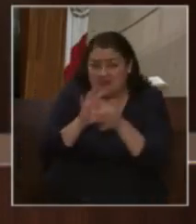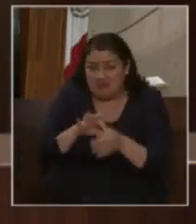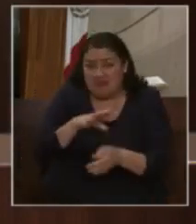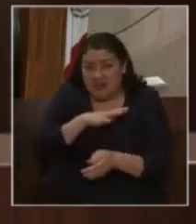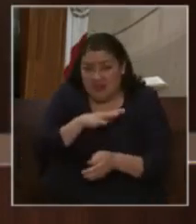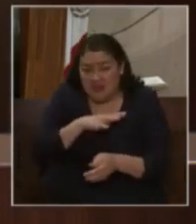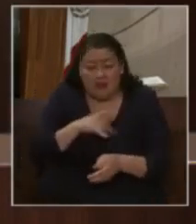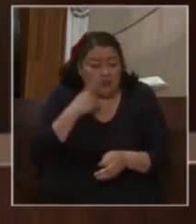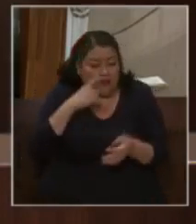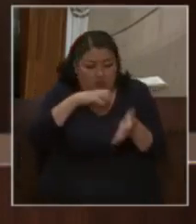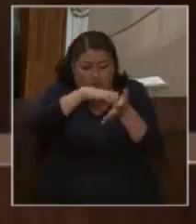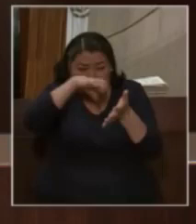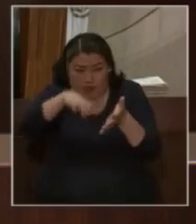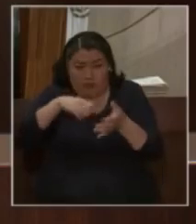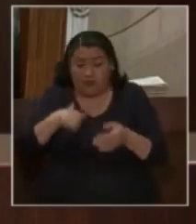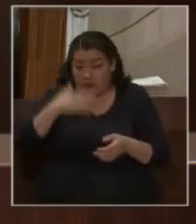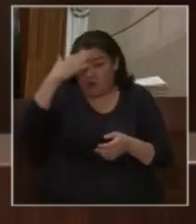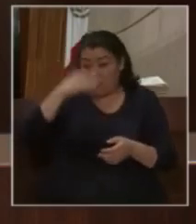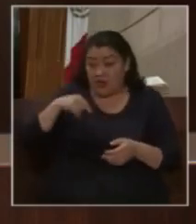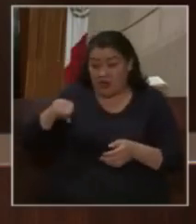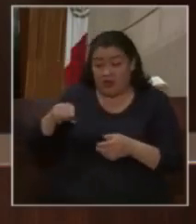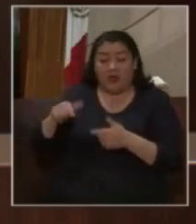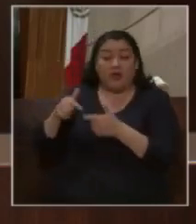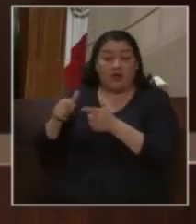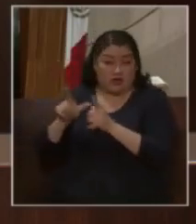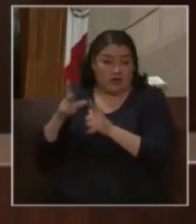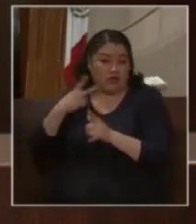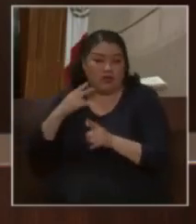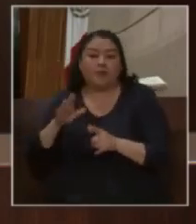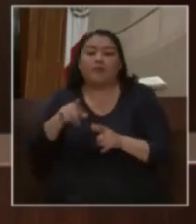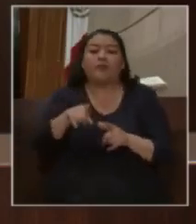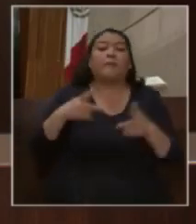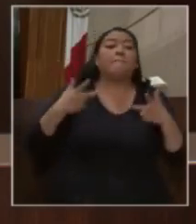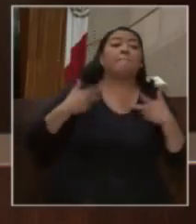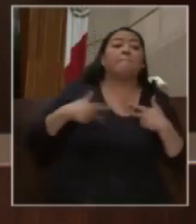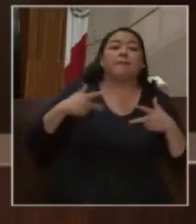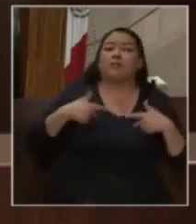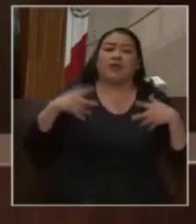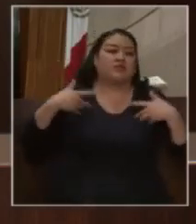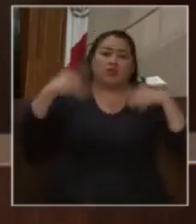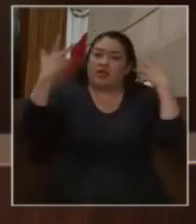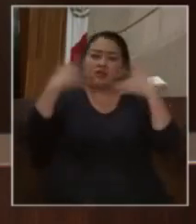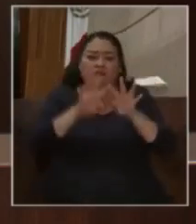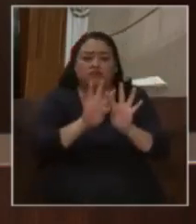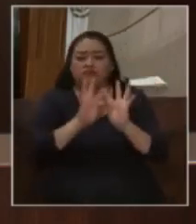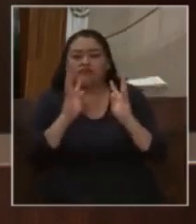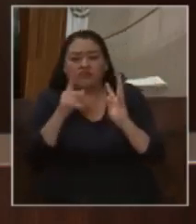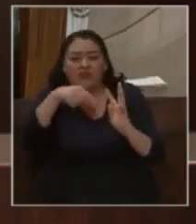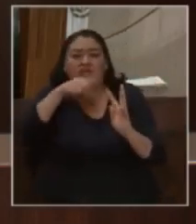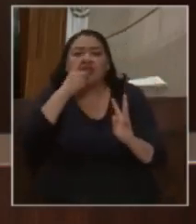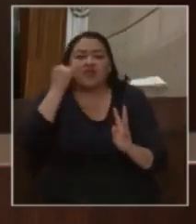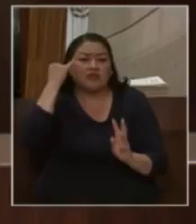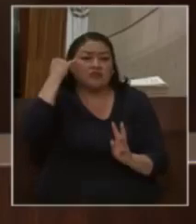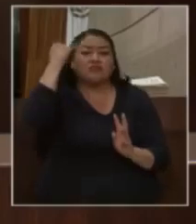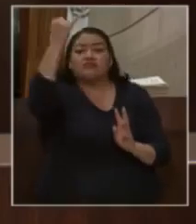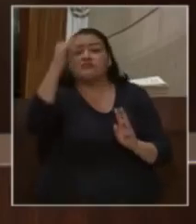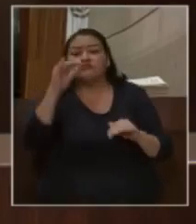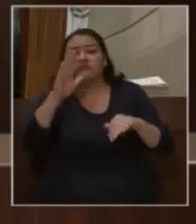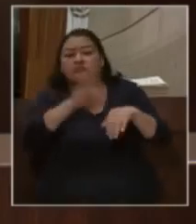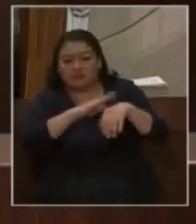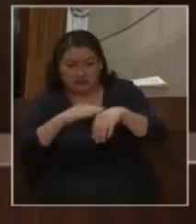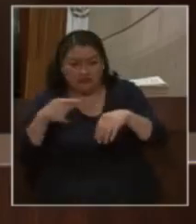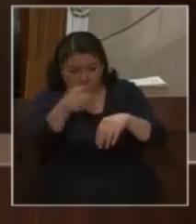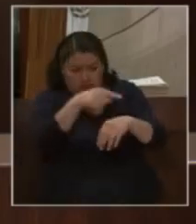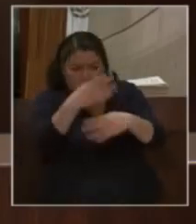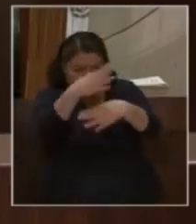creación inclusive de este fideicomiso por particulares siempre fue transparente. El líder, el dirigente